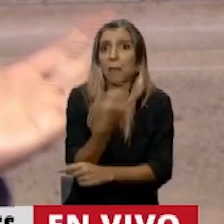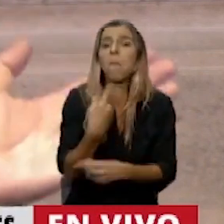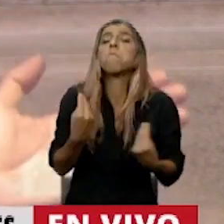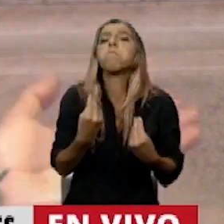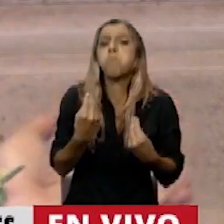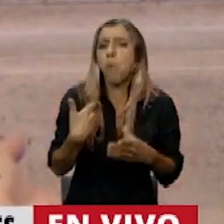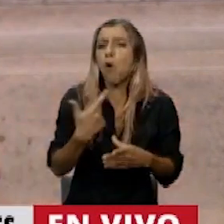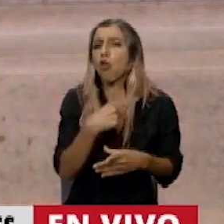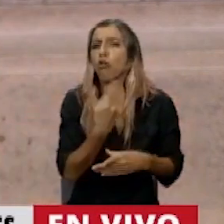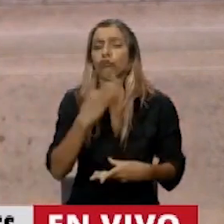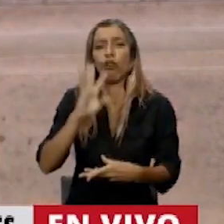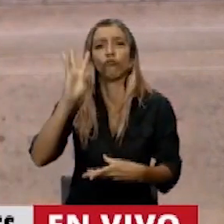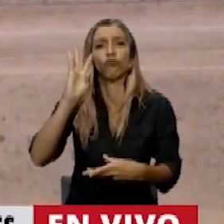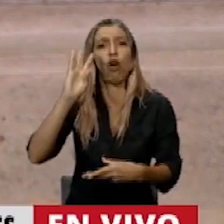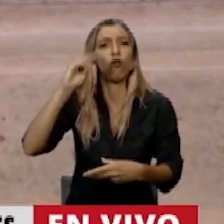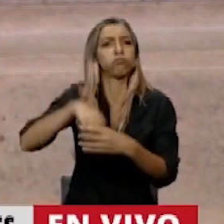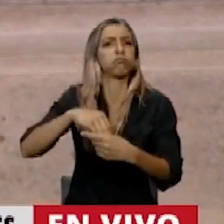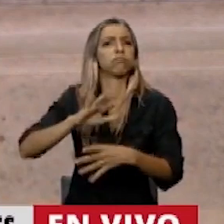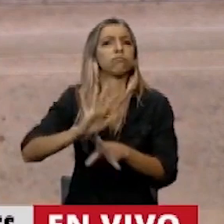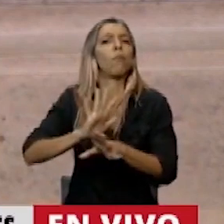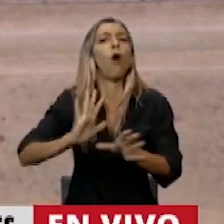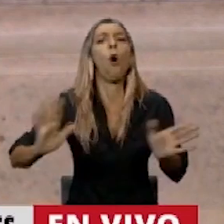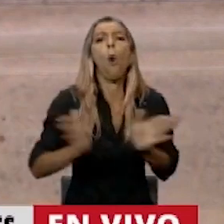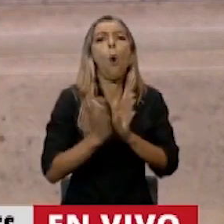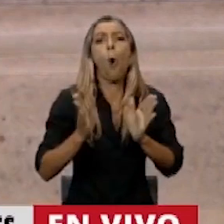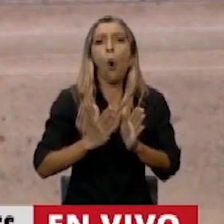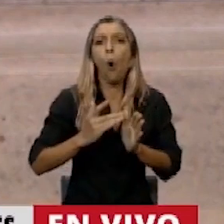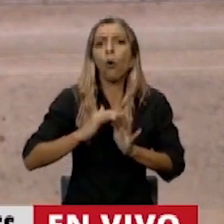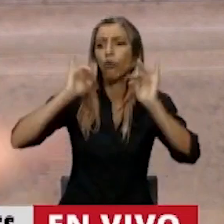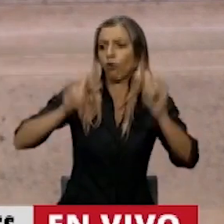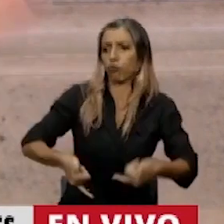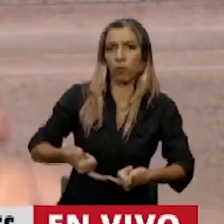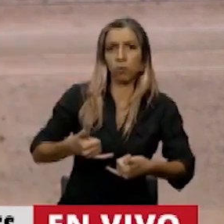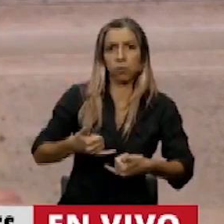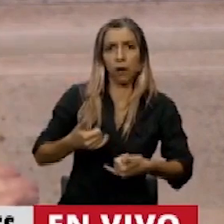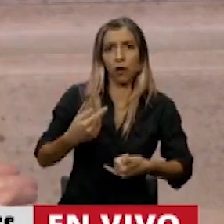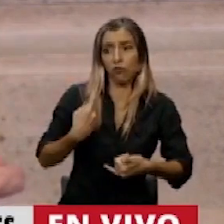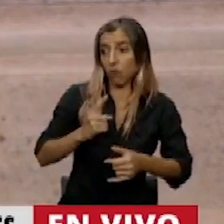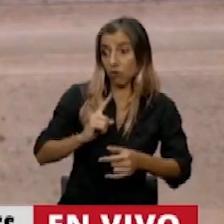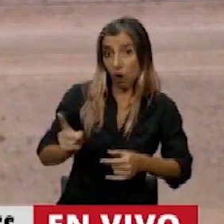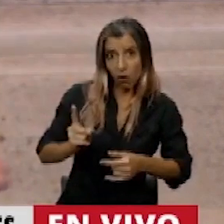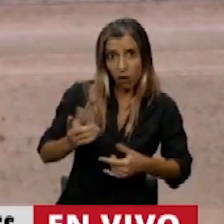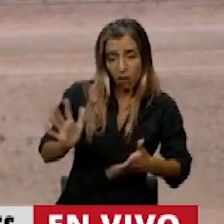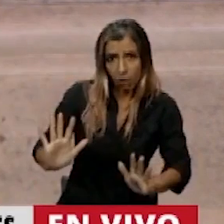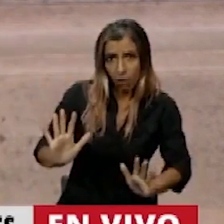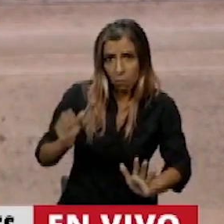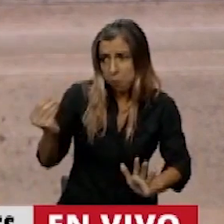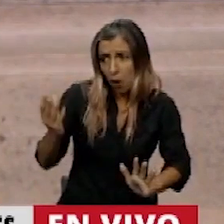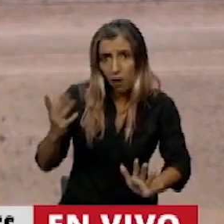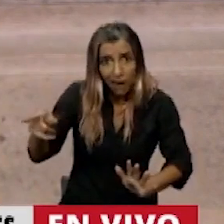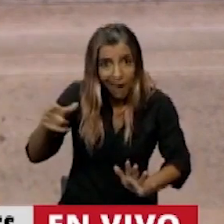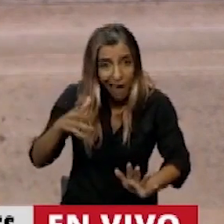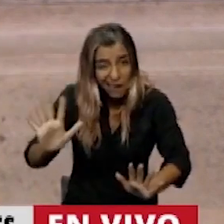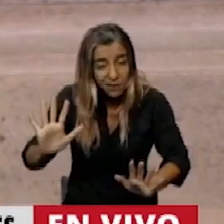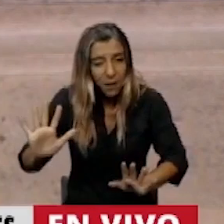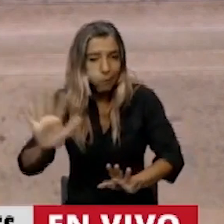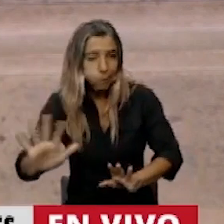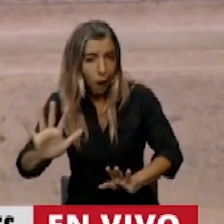su maniobra. Impresionante. Pero no, cuando vas a hacer una maniobra, resolvétela